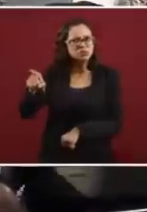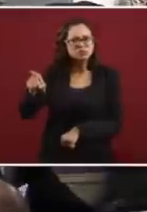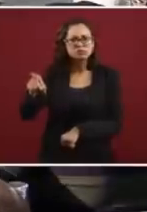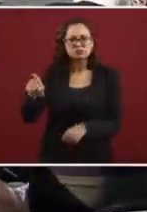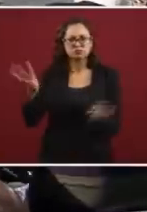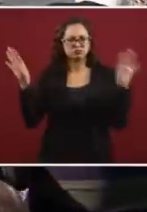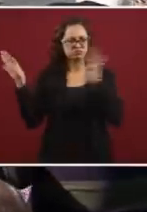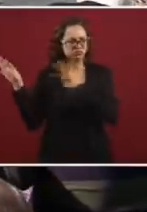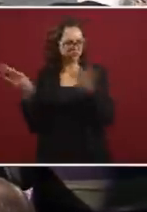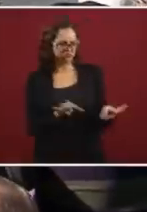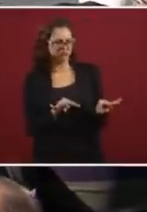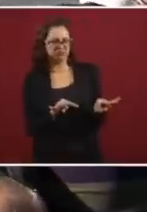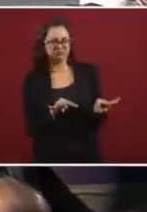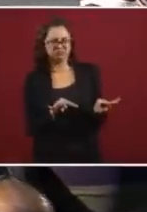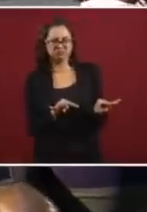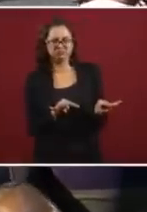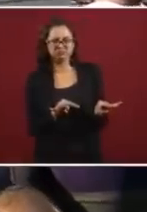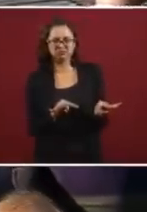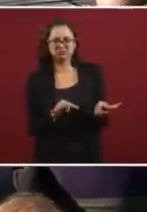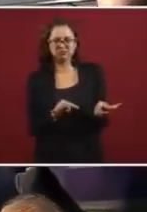y todo el mundo